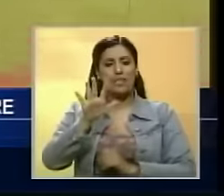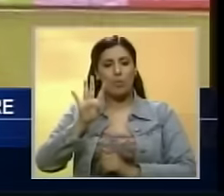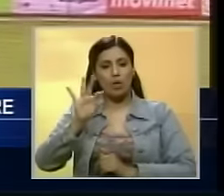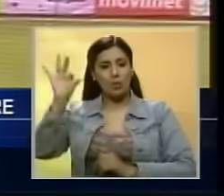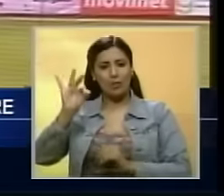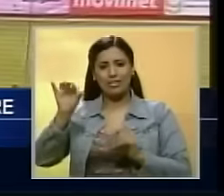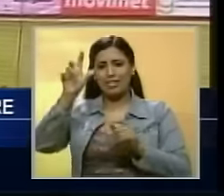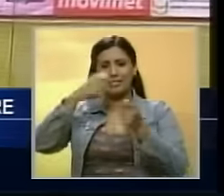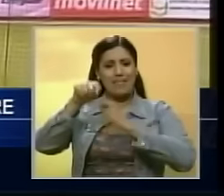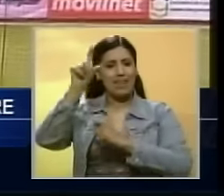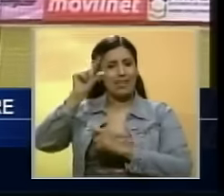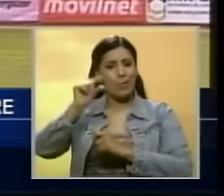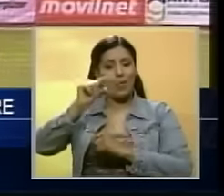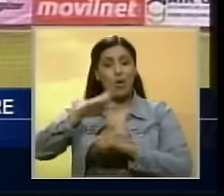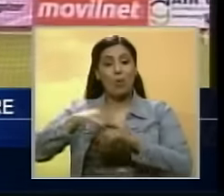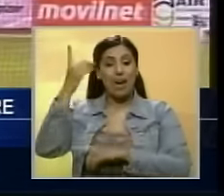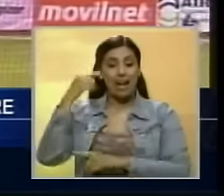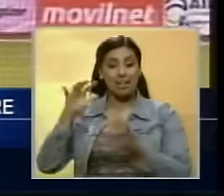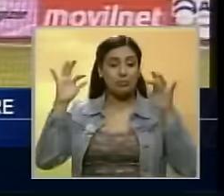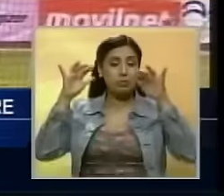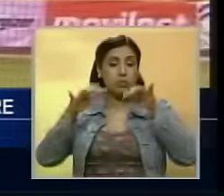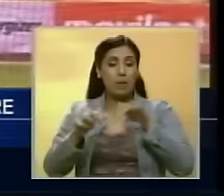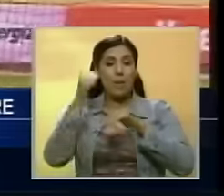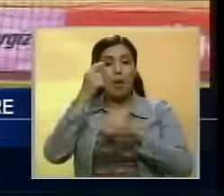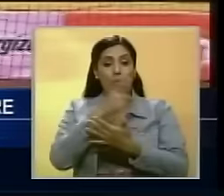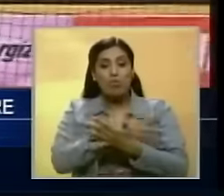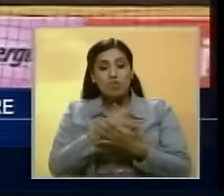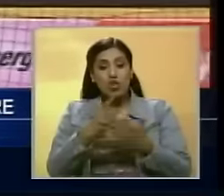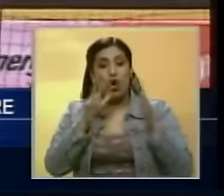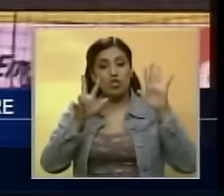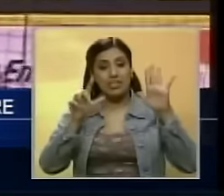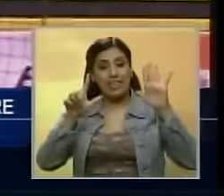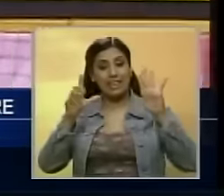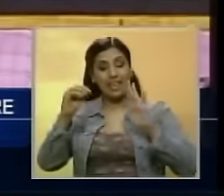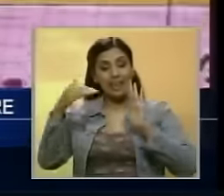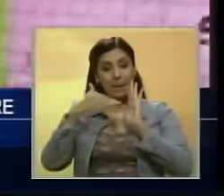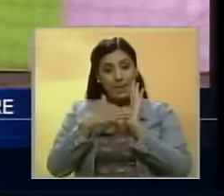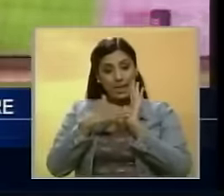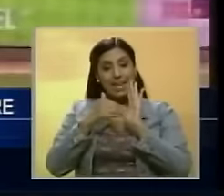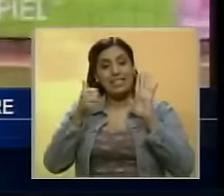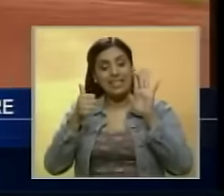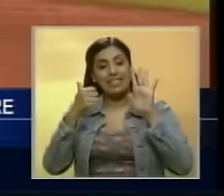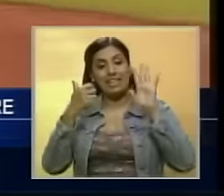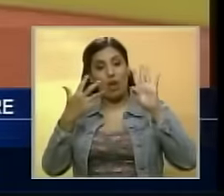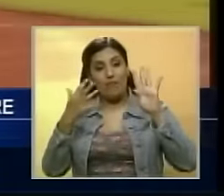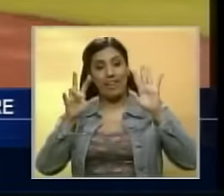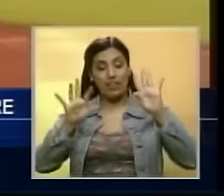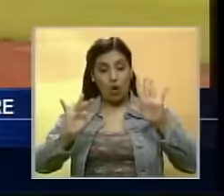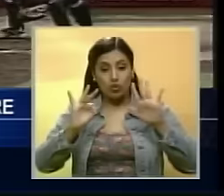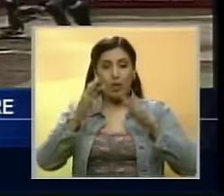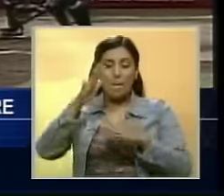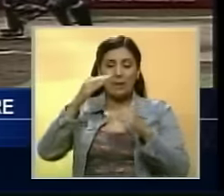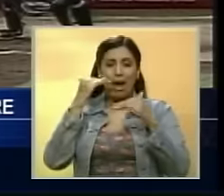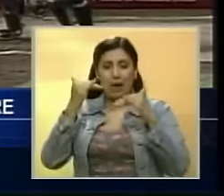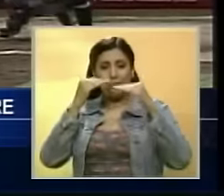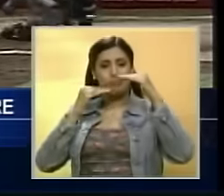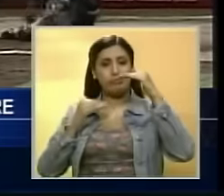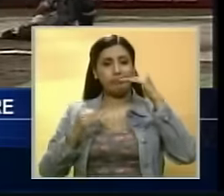por. Pues en la temporada pasada la asistencia fue de 1,870 698 fanáticos cifra por debajo de